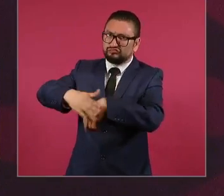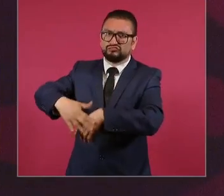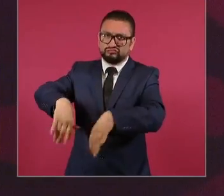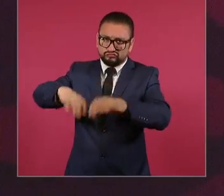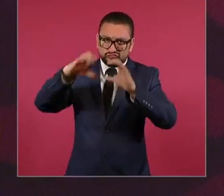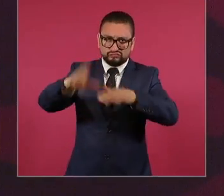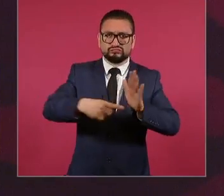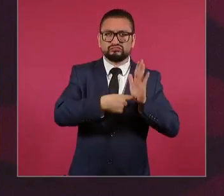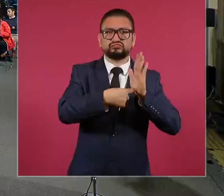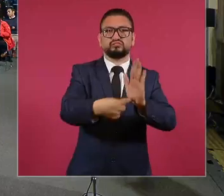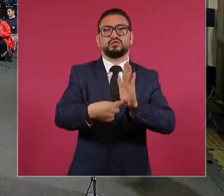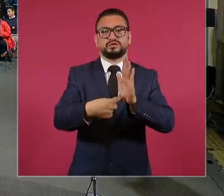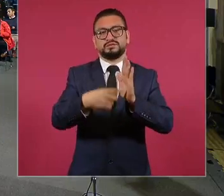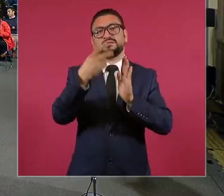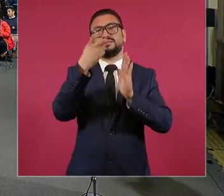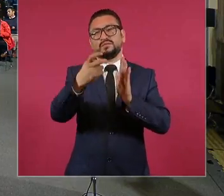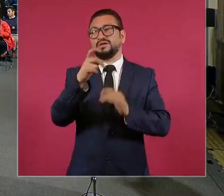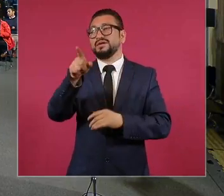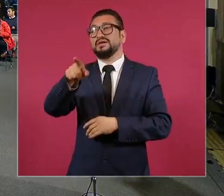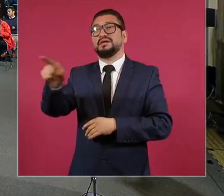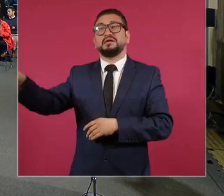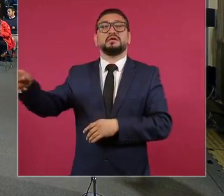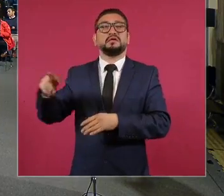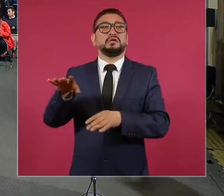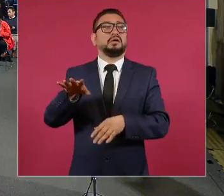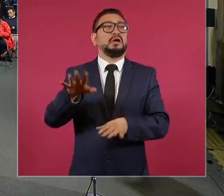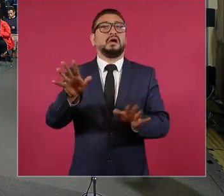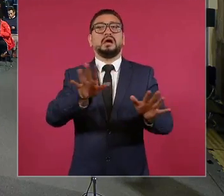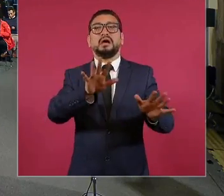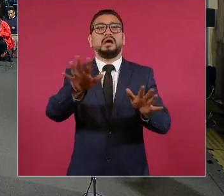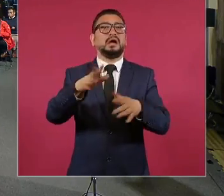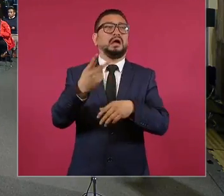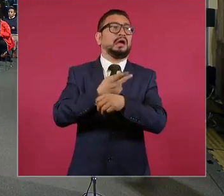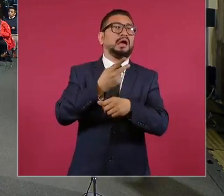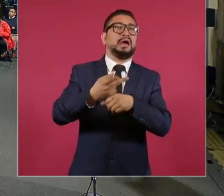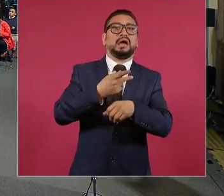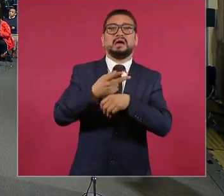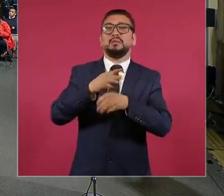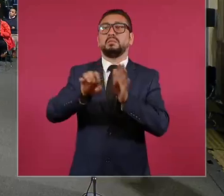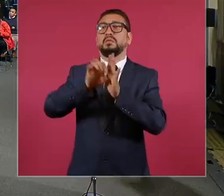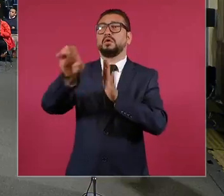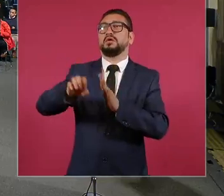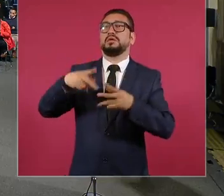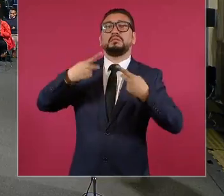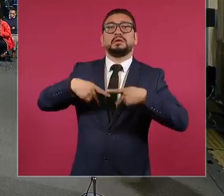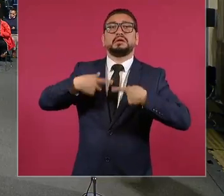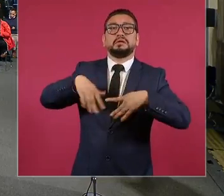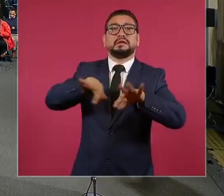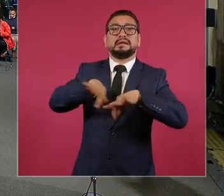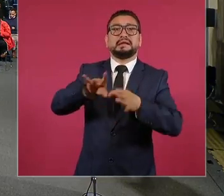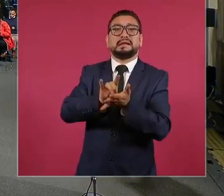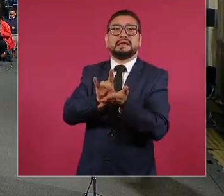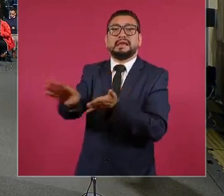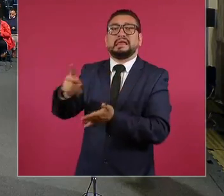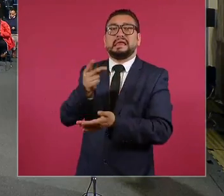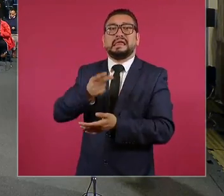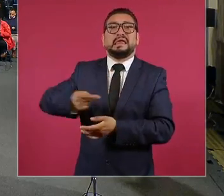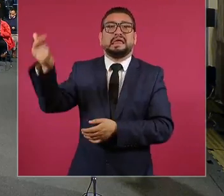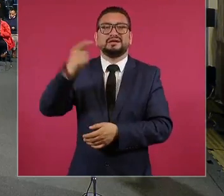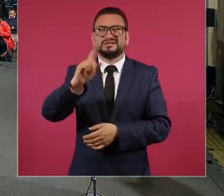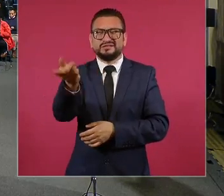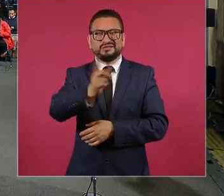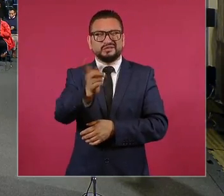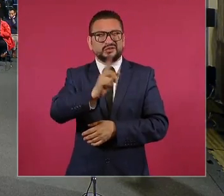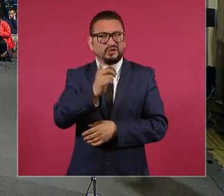Entonces, también que no espanten de que, a ver, se va a despedir a los oradores. No, ni